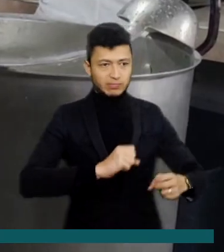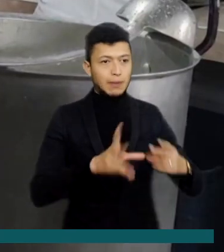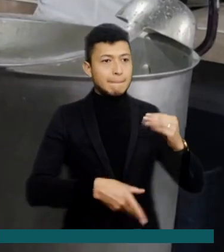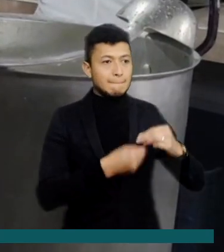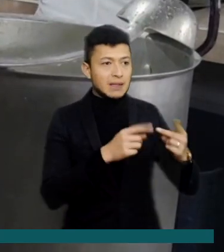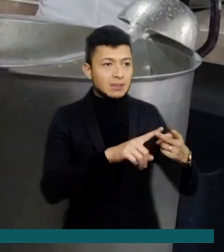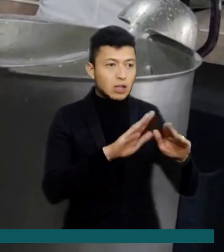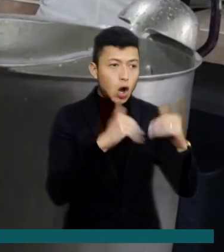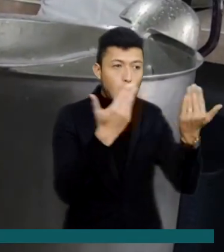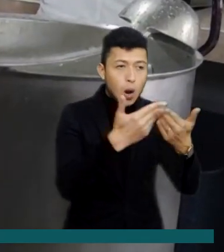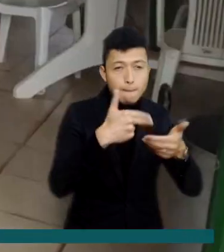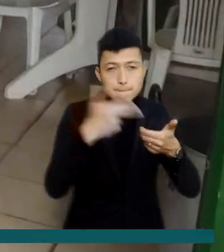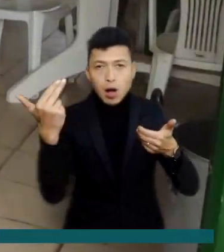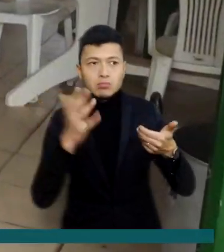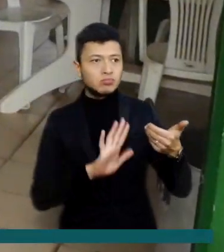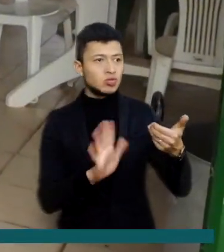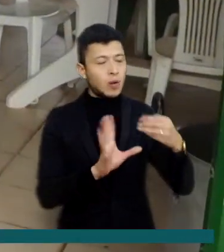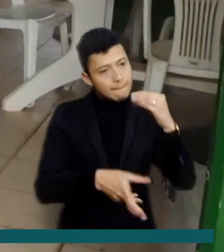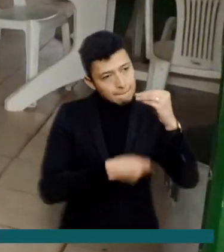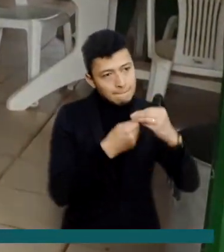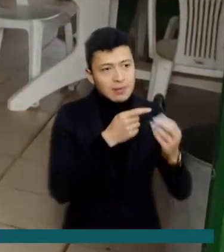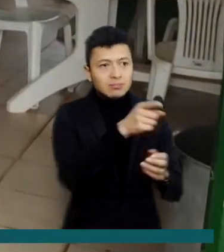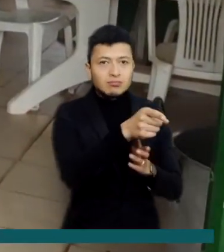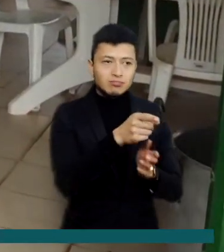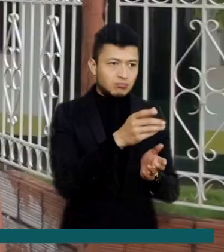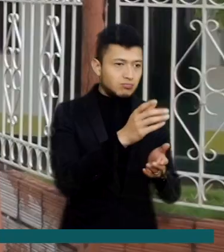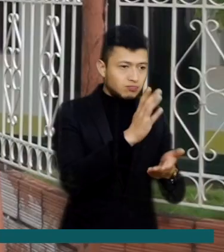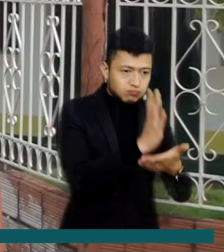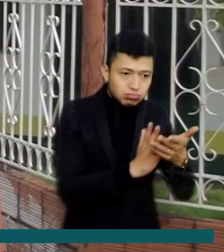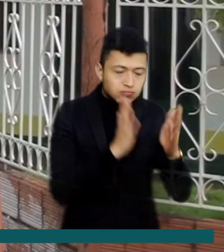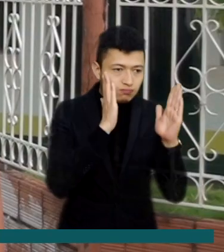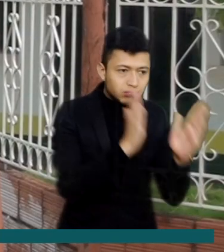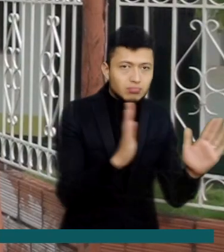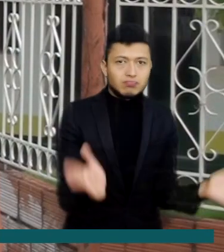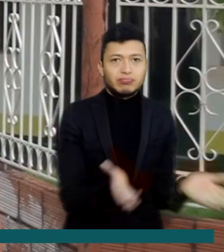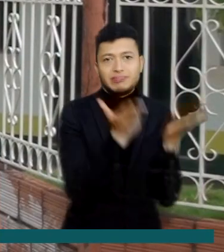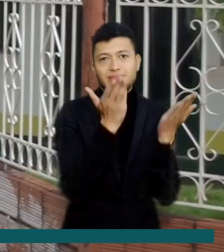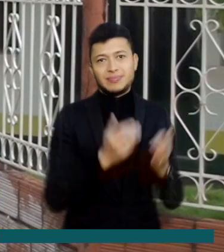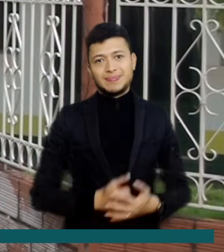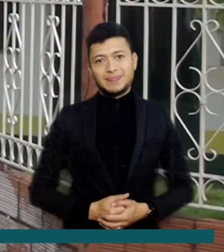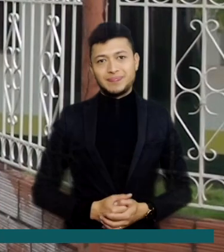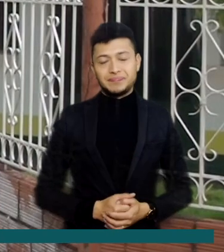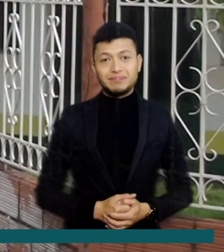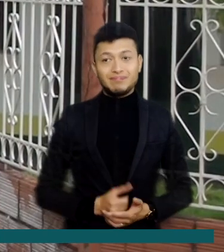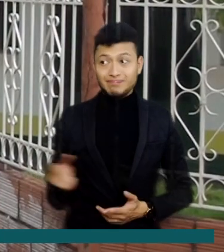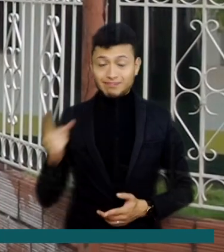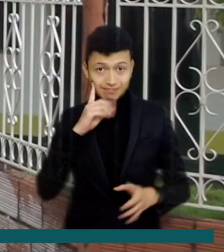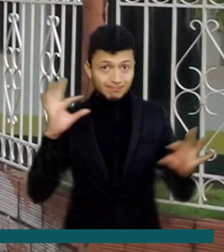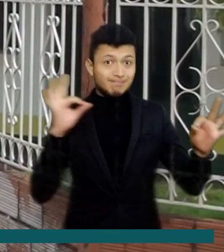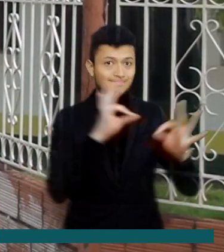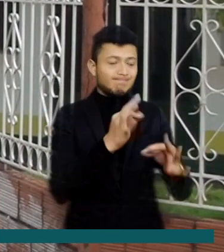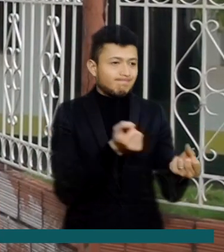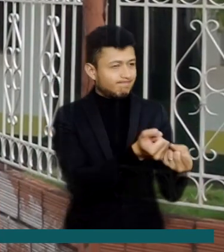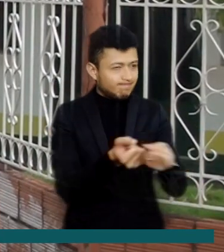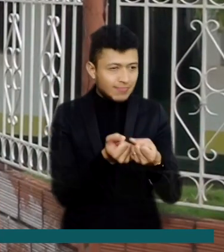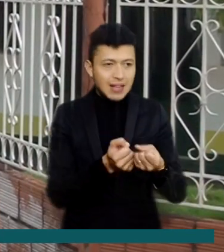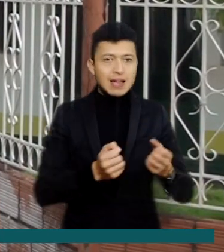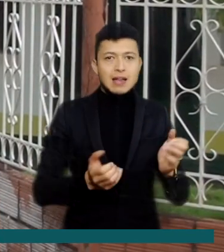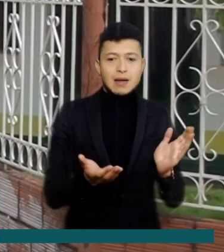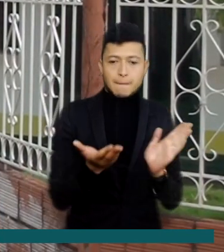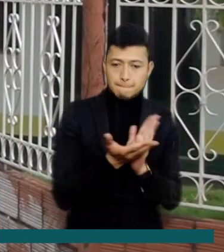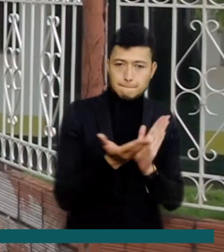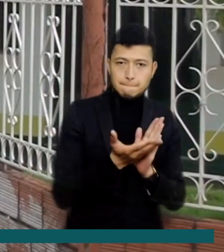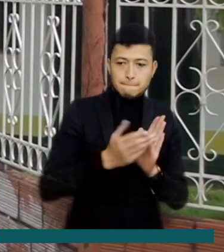mitigar la deserción escolar en el sistema educativo oficial. Desde Secretaría de Educación señalan que seguirán fortaleciendo el programa de